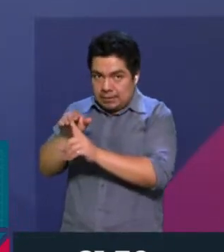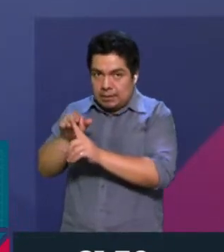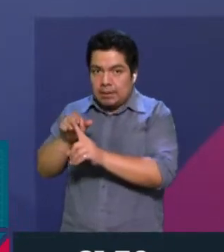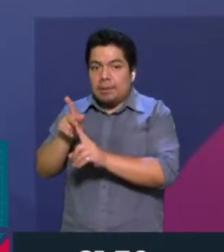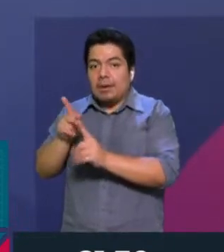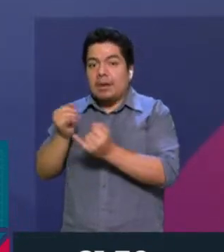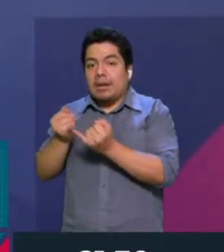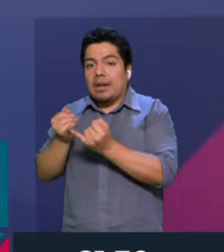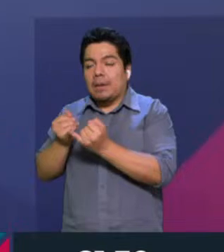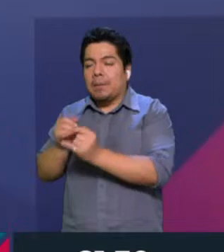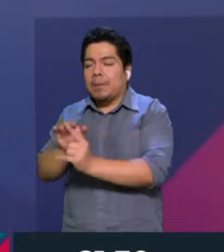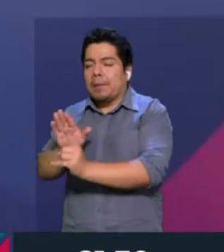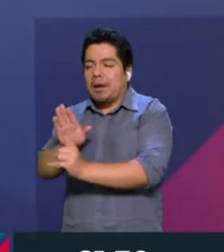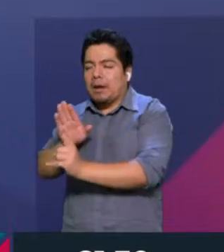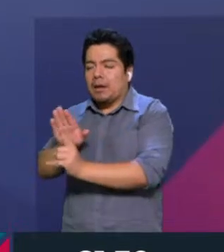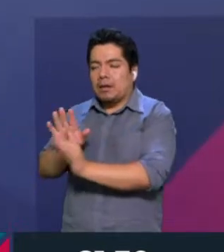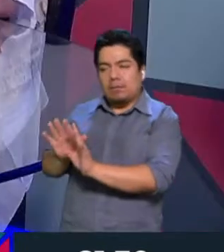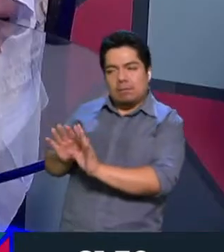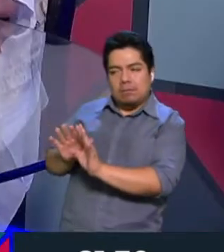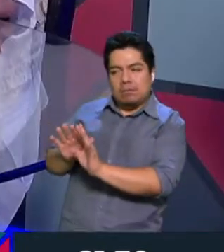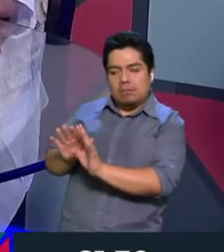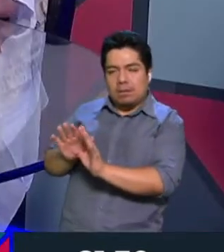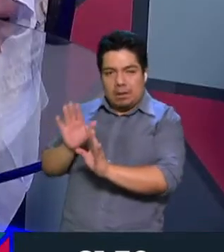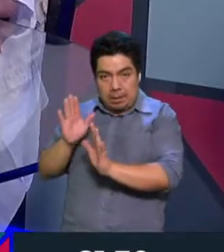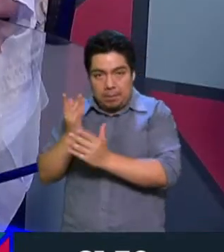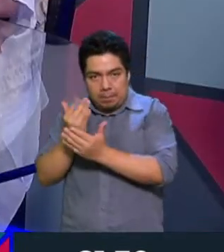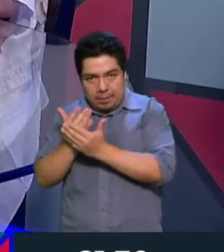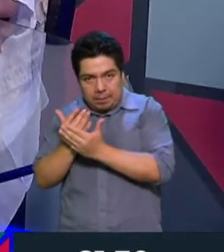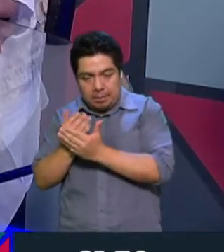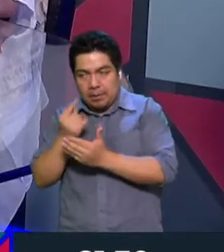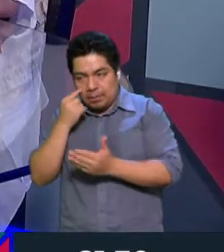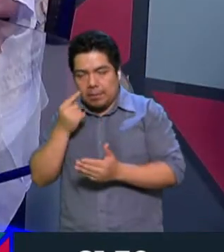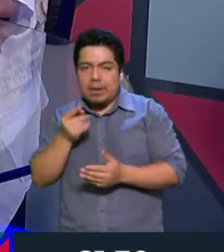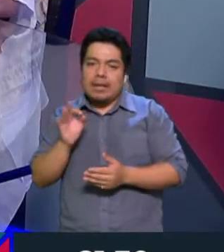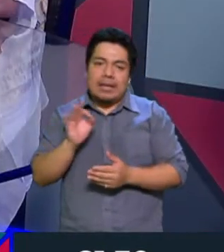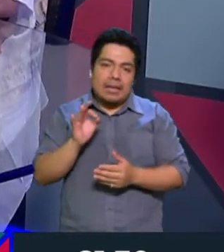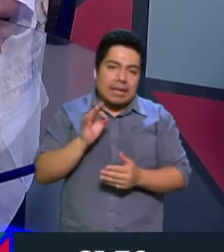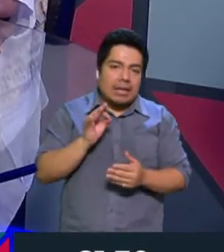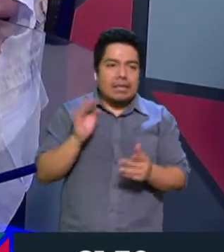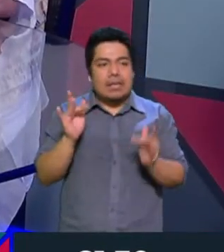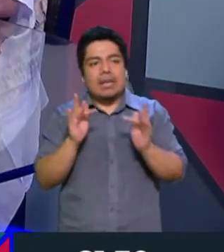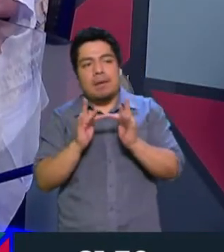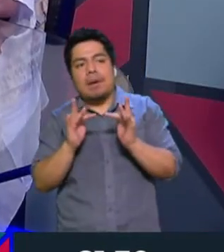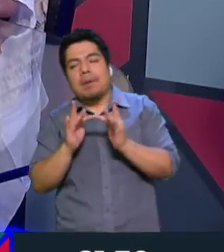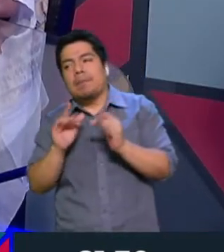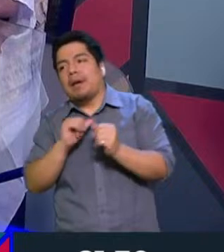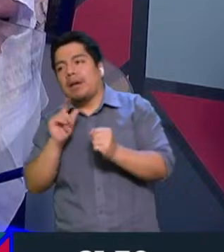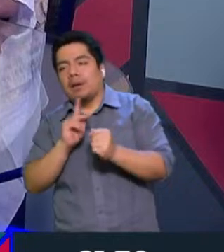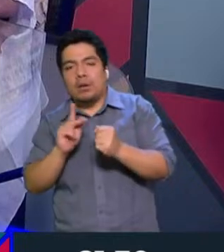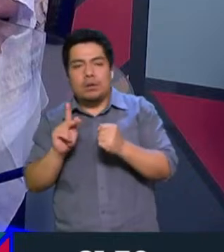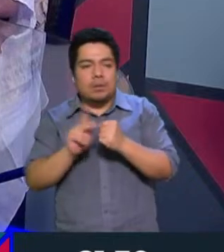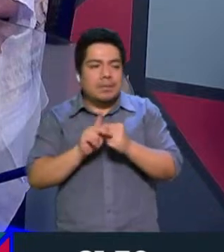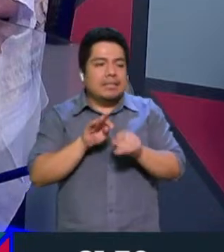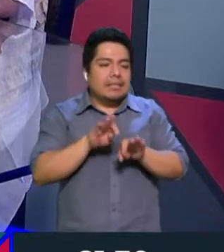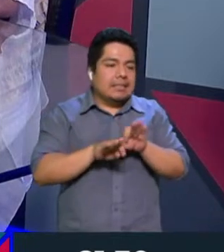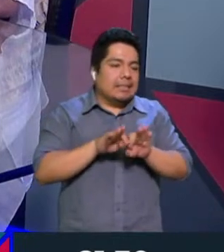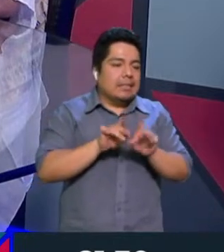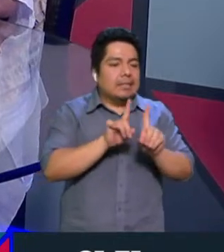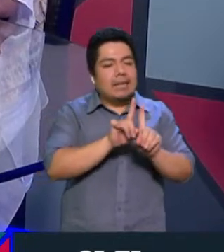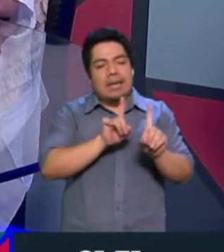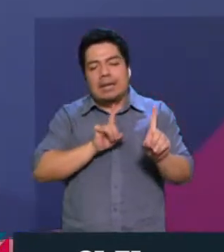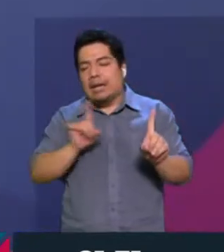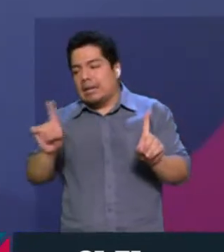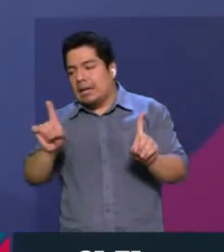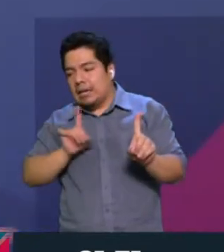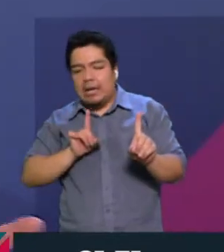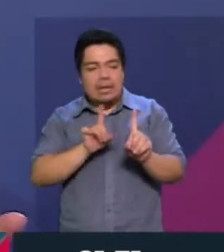amenaza, y ahí es donde ya te paras. Porque una cosa es que ella puede estar buscando interlocutores en todo el mundo, que esté haciendo todo este cabildeo, que